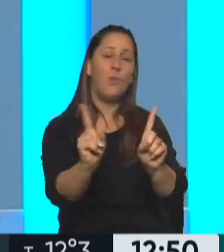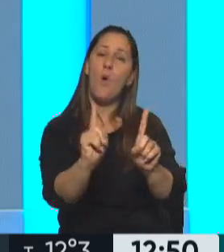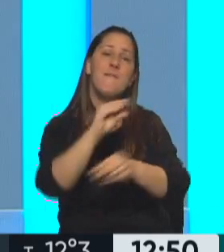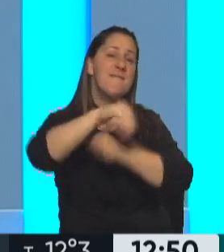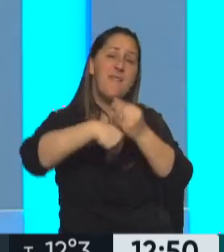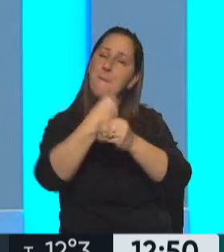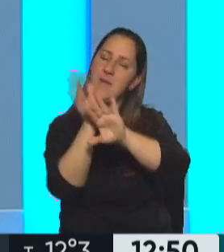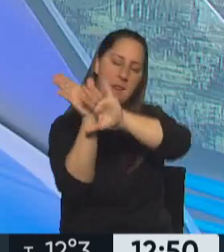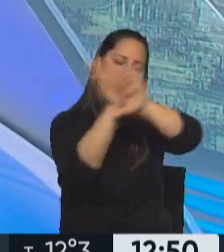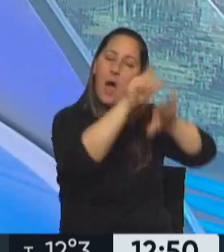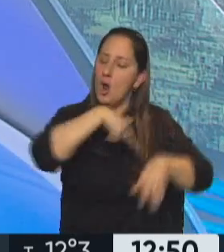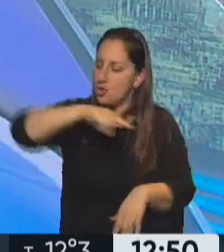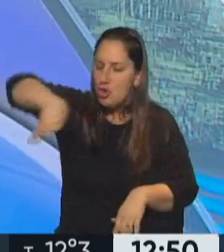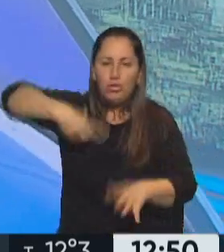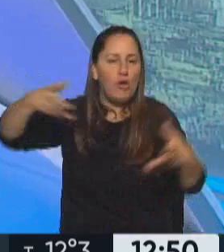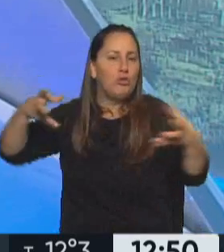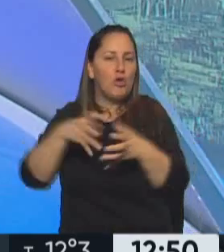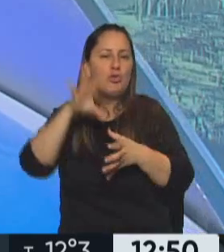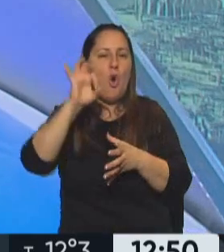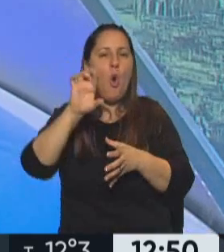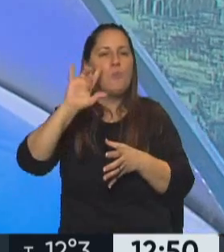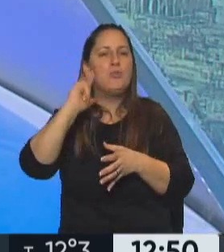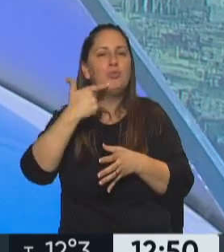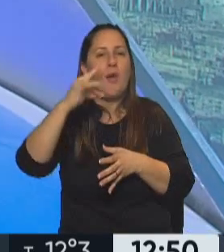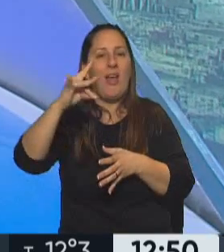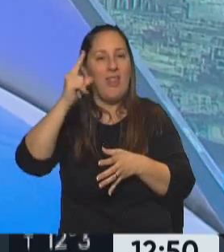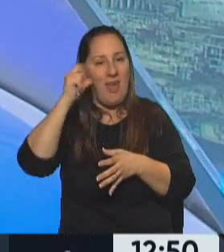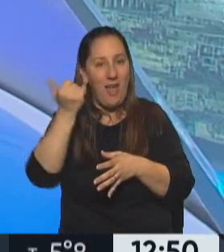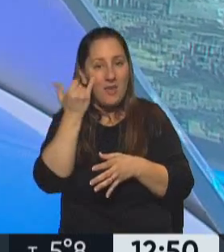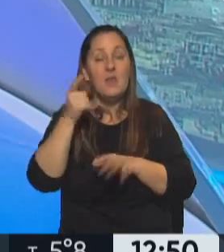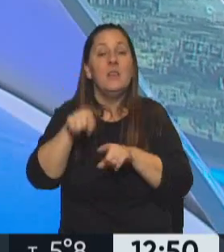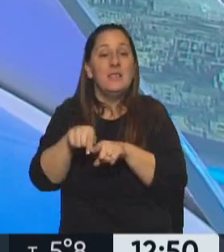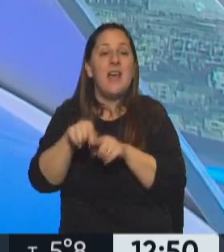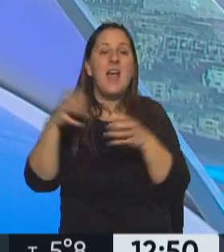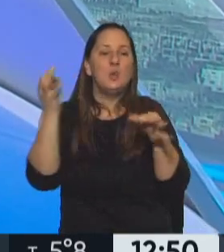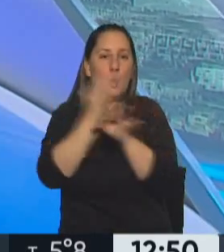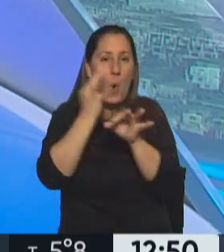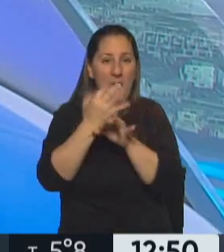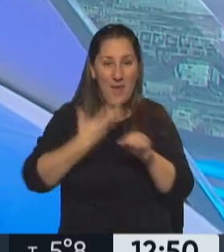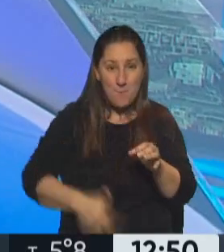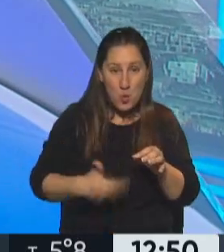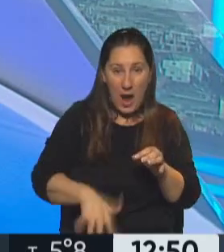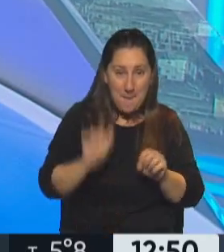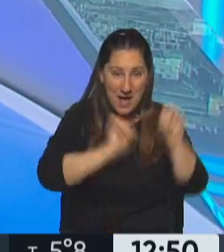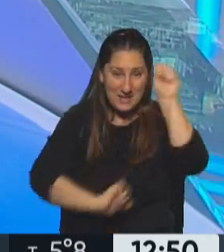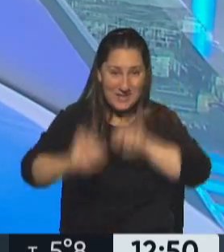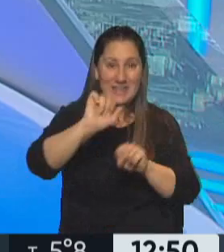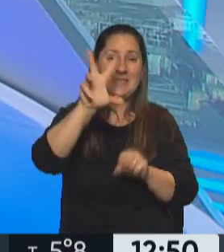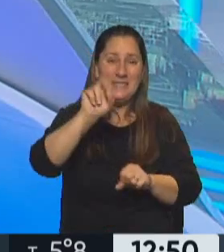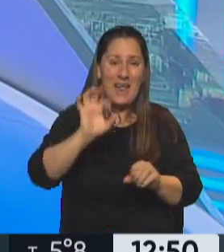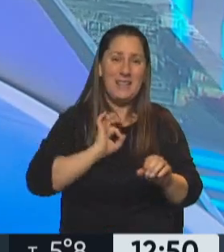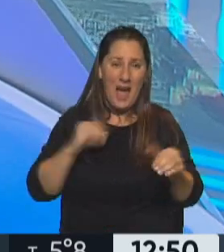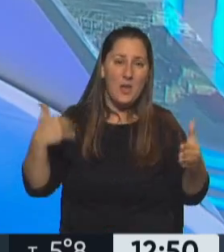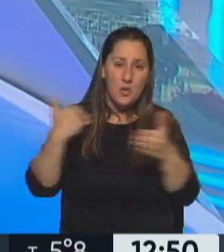tu familia ahora es el lopus Day entonces las llevaban a servir una vez que terminaban esta escuela de mucamas que duraba 30 años y que Obviamente le